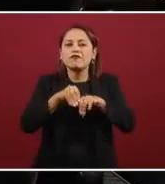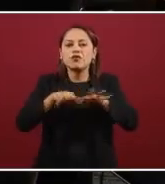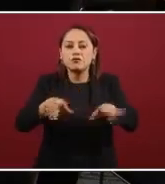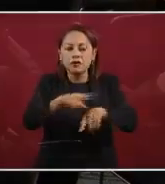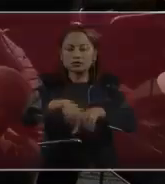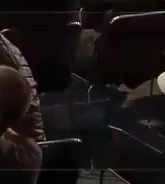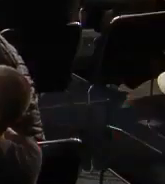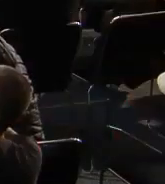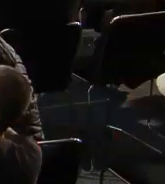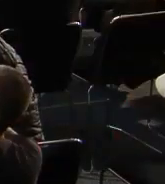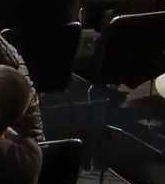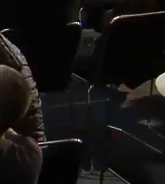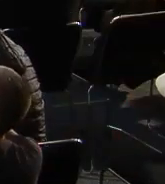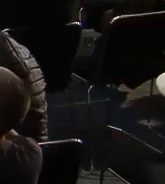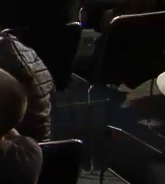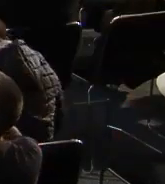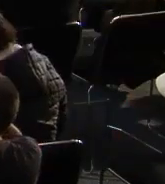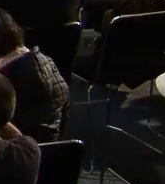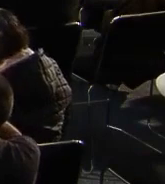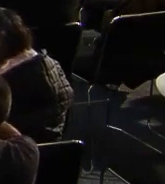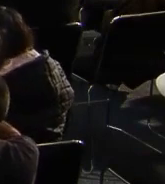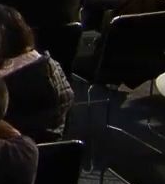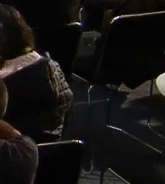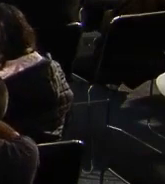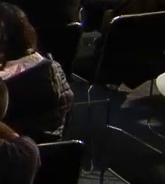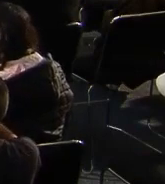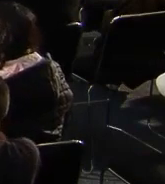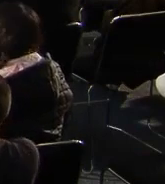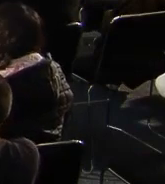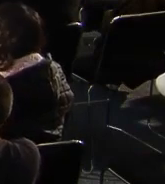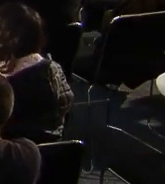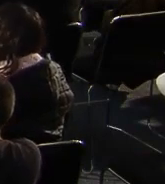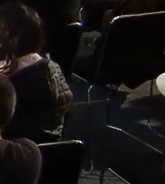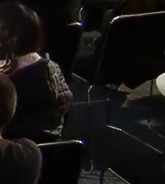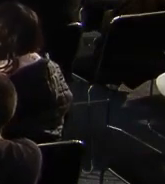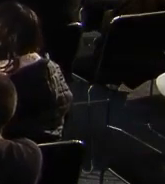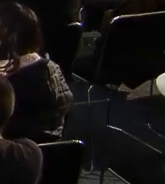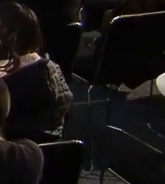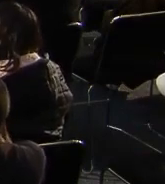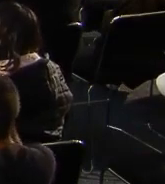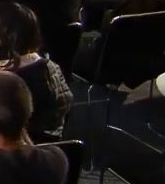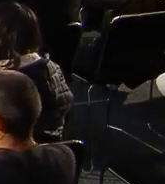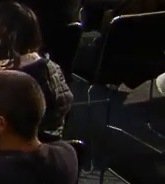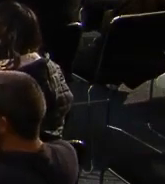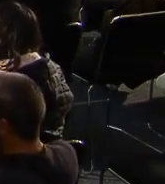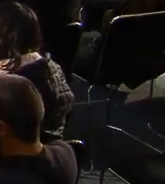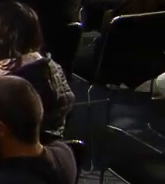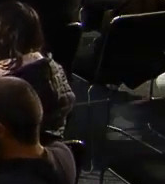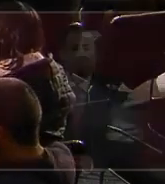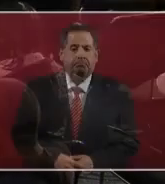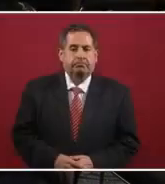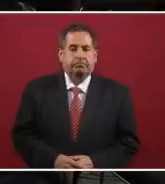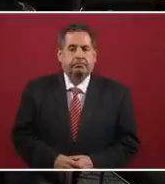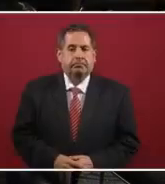dónde está el actuar. Entonces, retomo un poco sobre lo que se decía de declarar santuarios. Voy a hacer un comentario